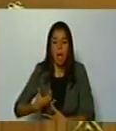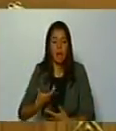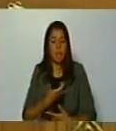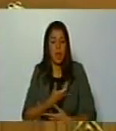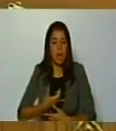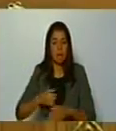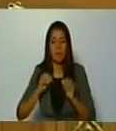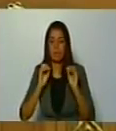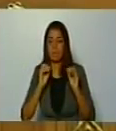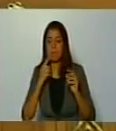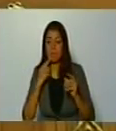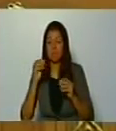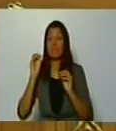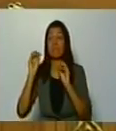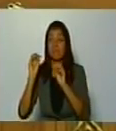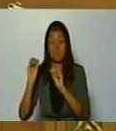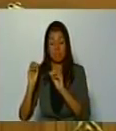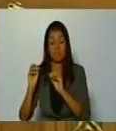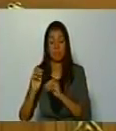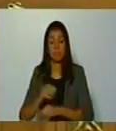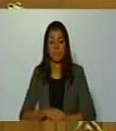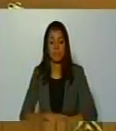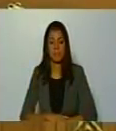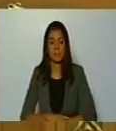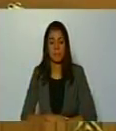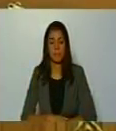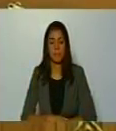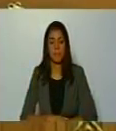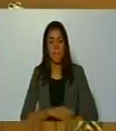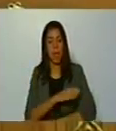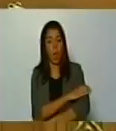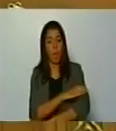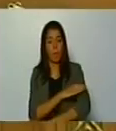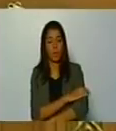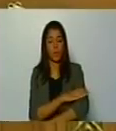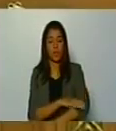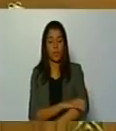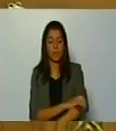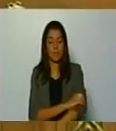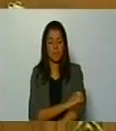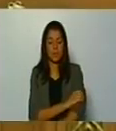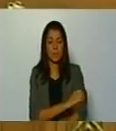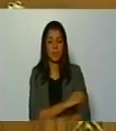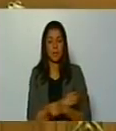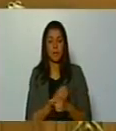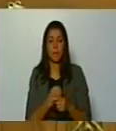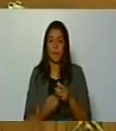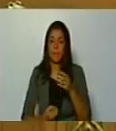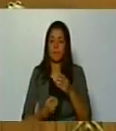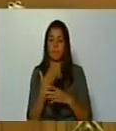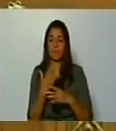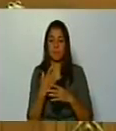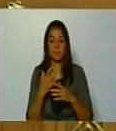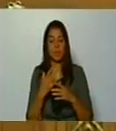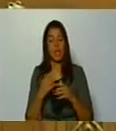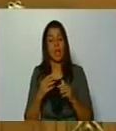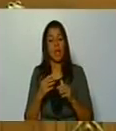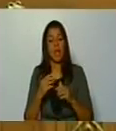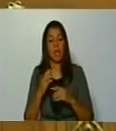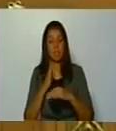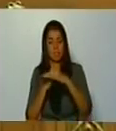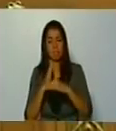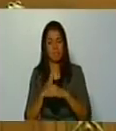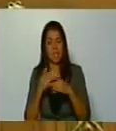reiterada también. No conforme con que se instala la Asamblea Nacional Constituyente y